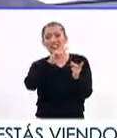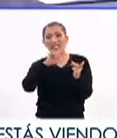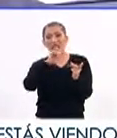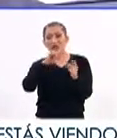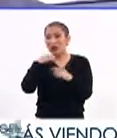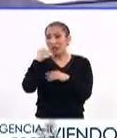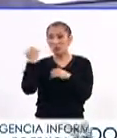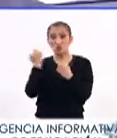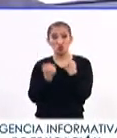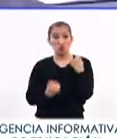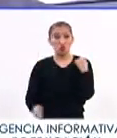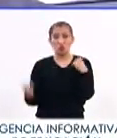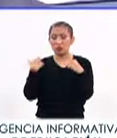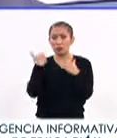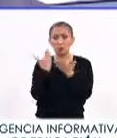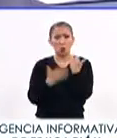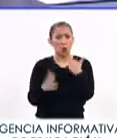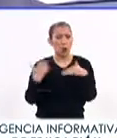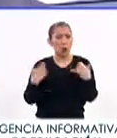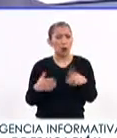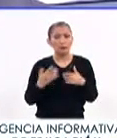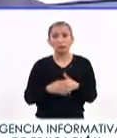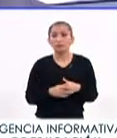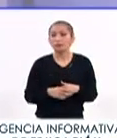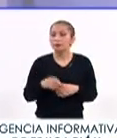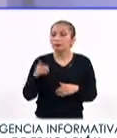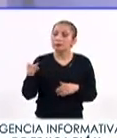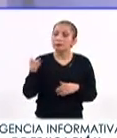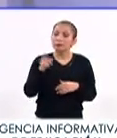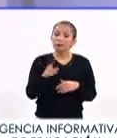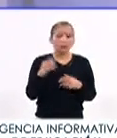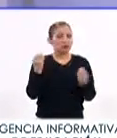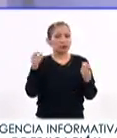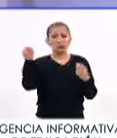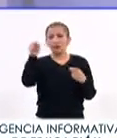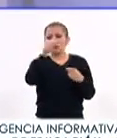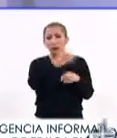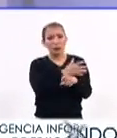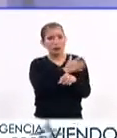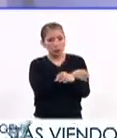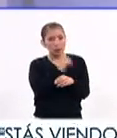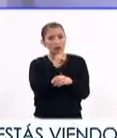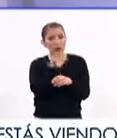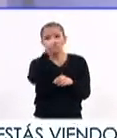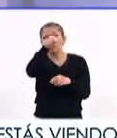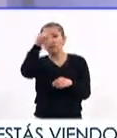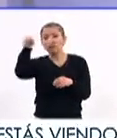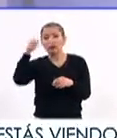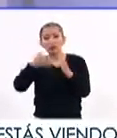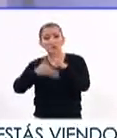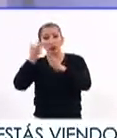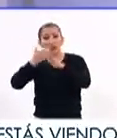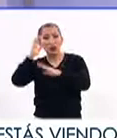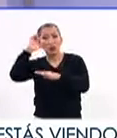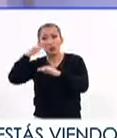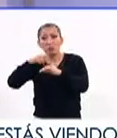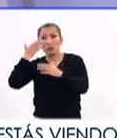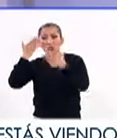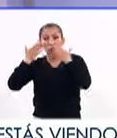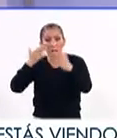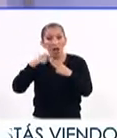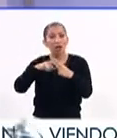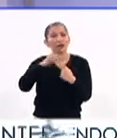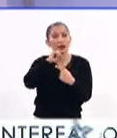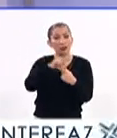en Alemania que es súper exitoso. Y muchos compañeros que también están yendo a Europa últimamente a